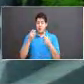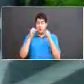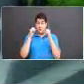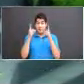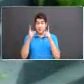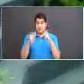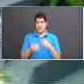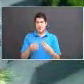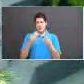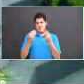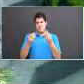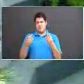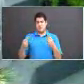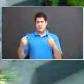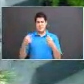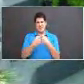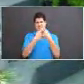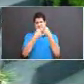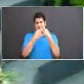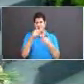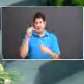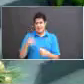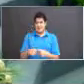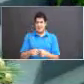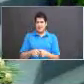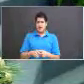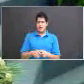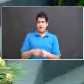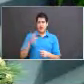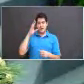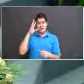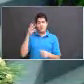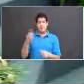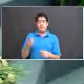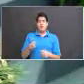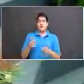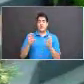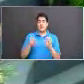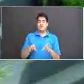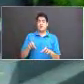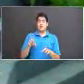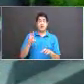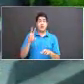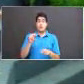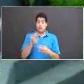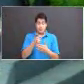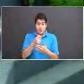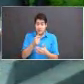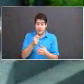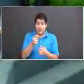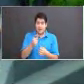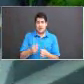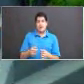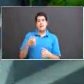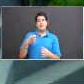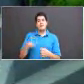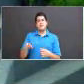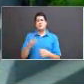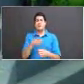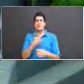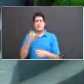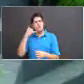de accidentes hay ahora? Ya no porque la gente maneje tomado, sino que manejan hablando por